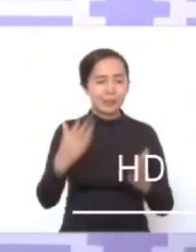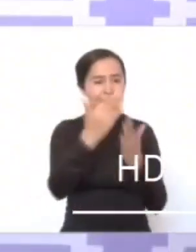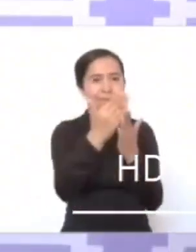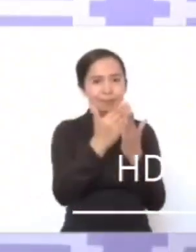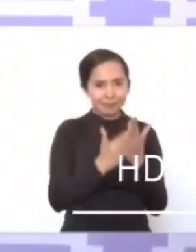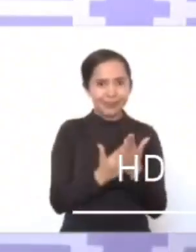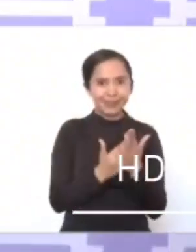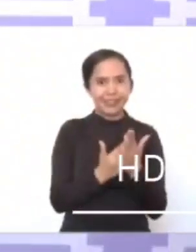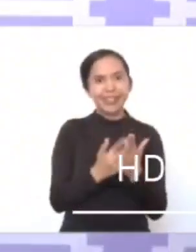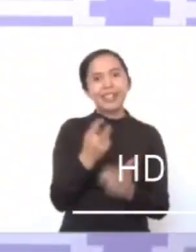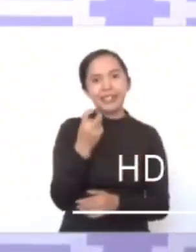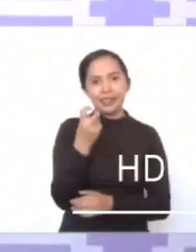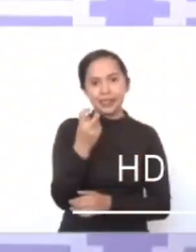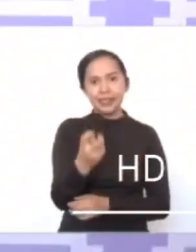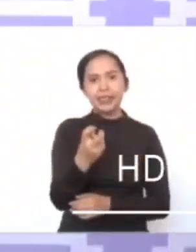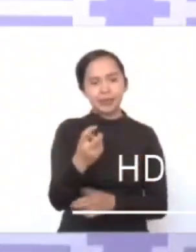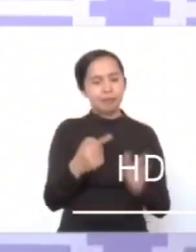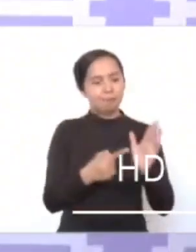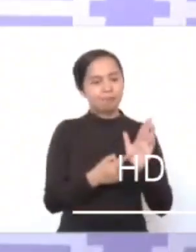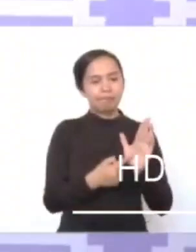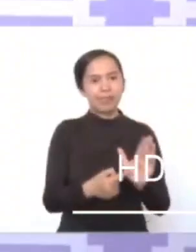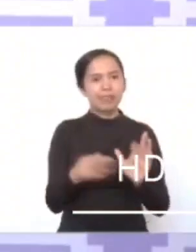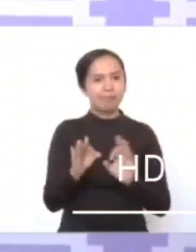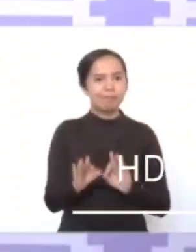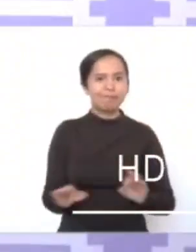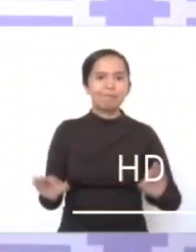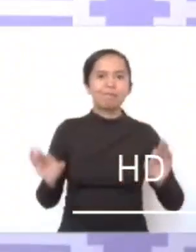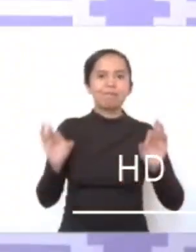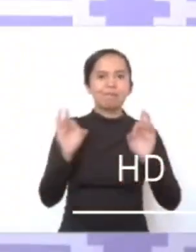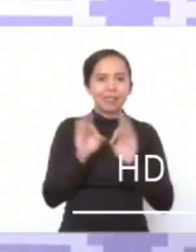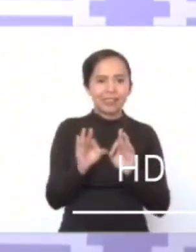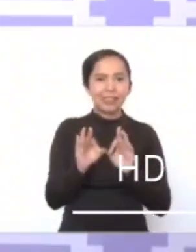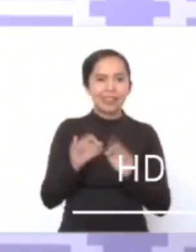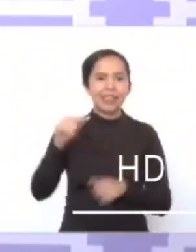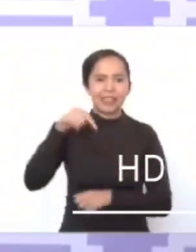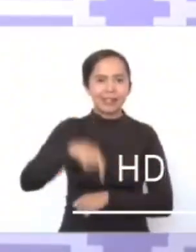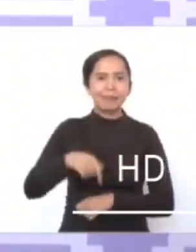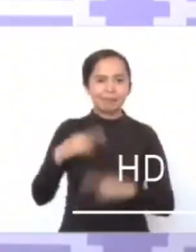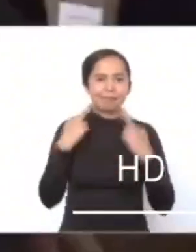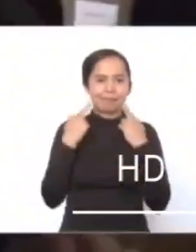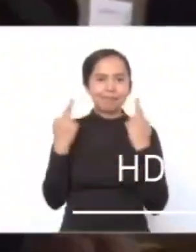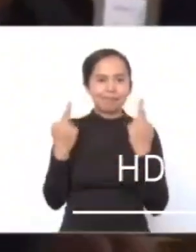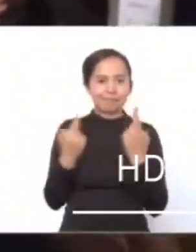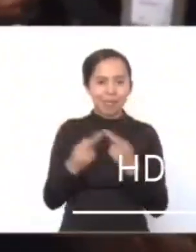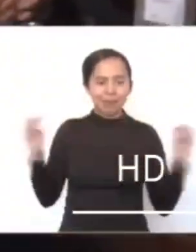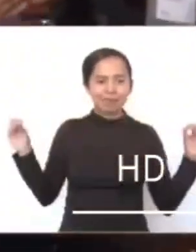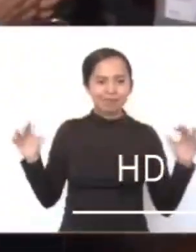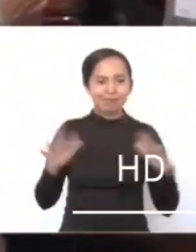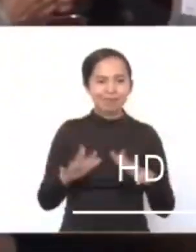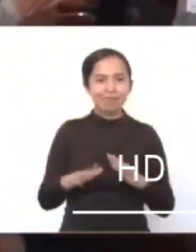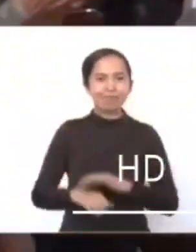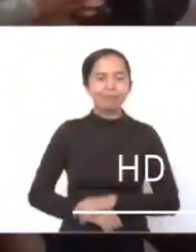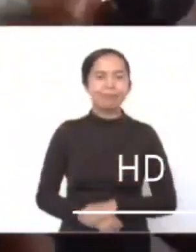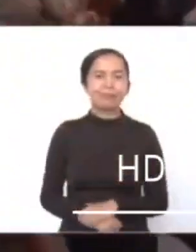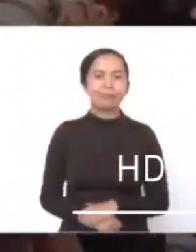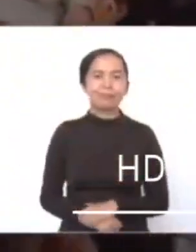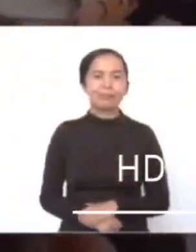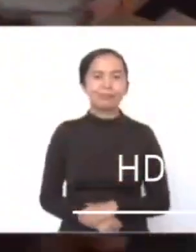37%. Ese es el dato más importante de esta reunión.